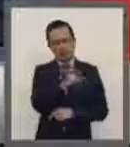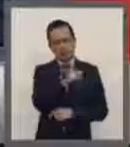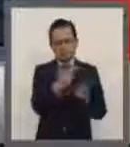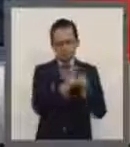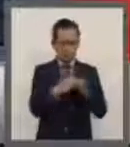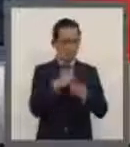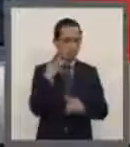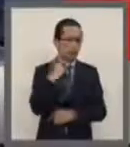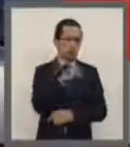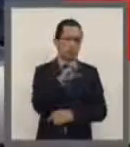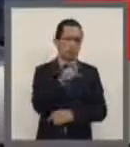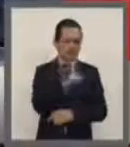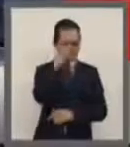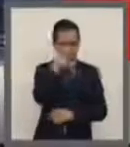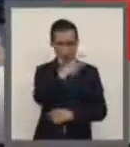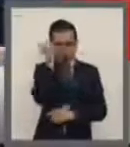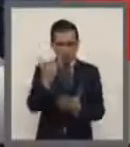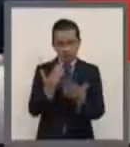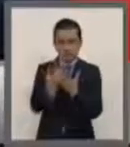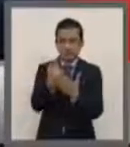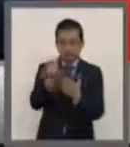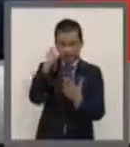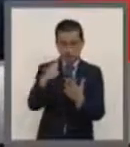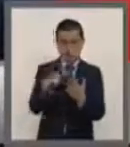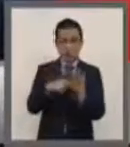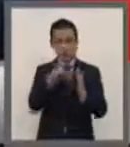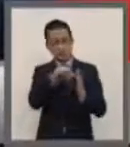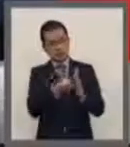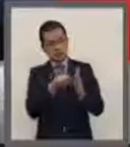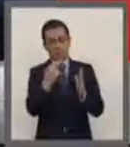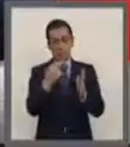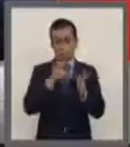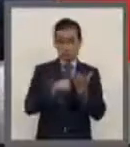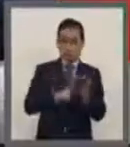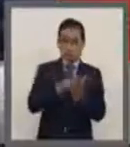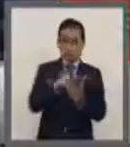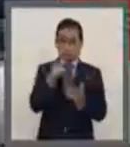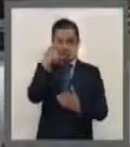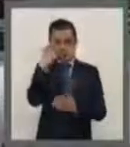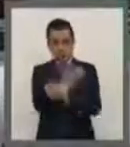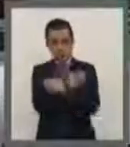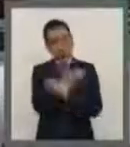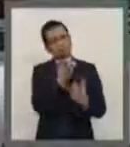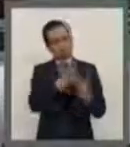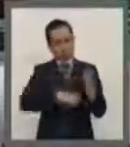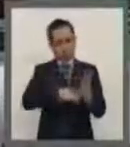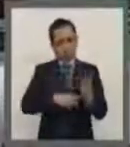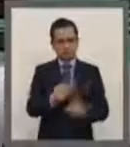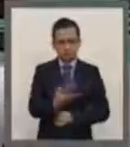dar iniciativa con proyecto de decreto a reformar el artículo 25 de la Ley General de Educación.